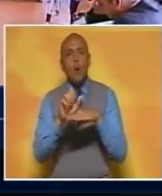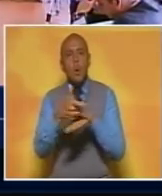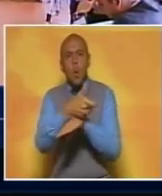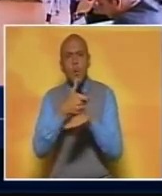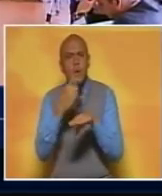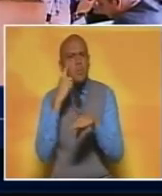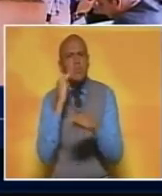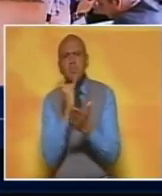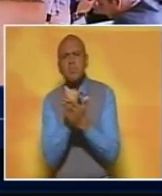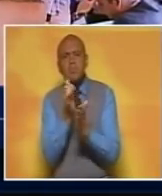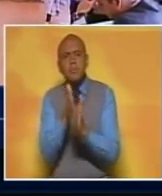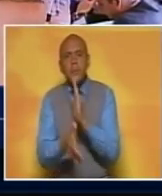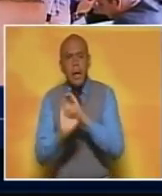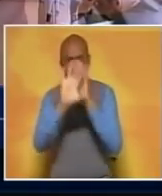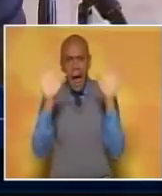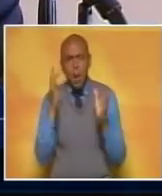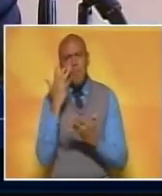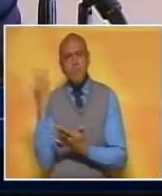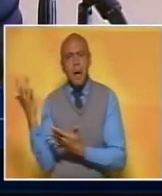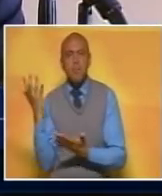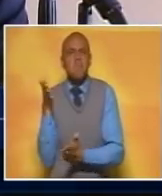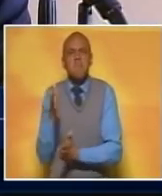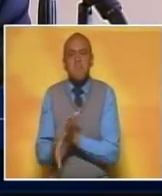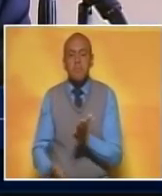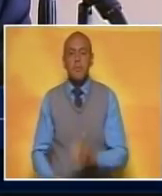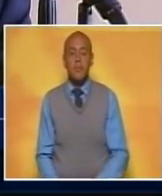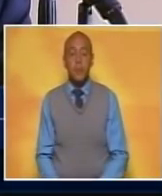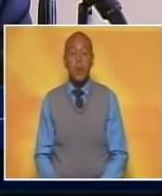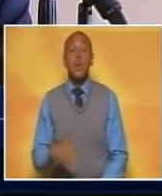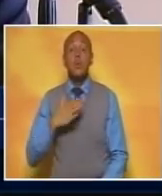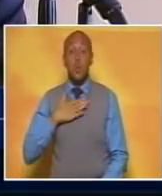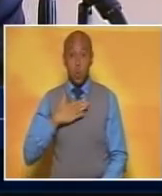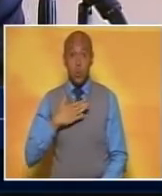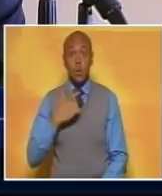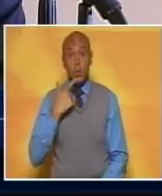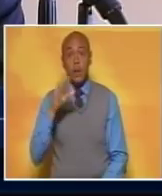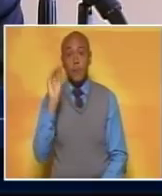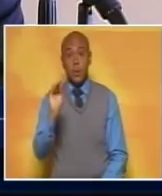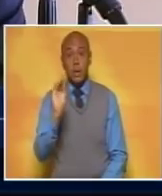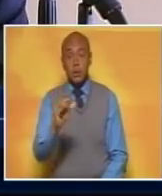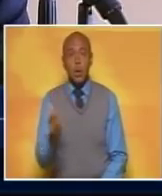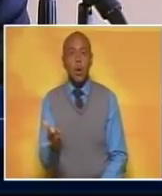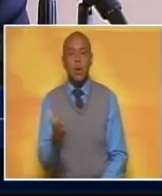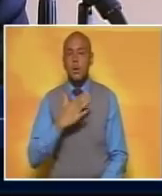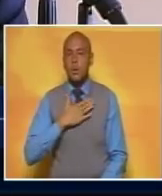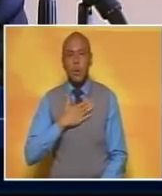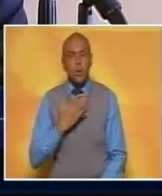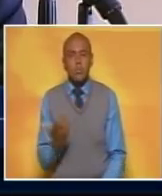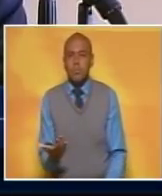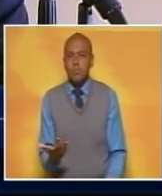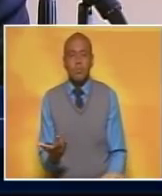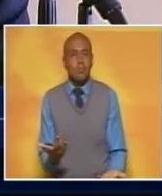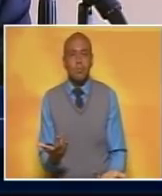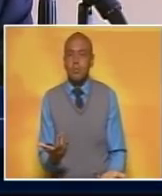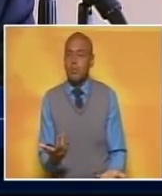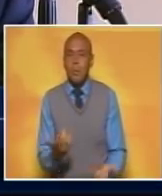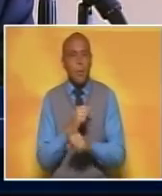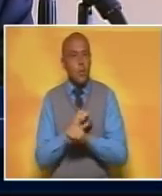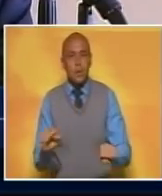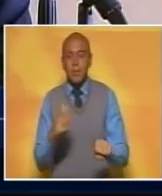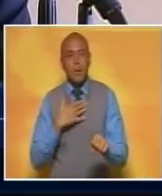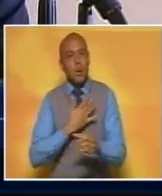esa denuncia. Veamos. Le hemos dicho que no podemos estar participando